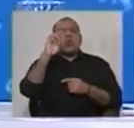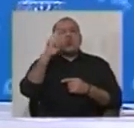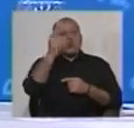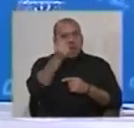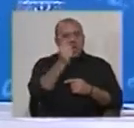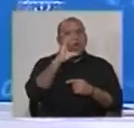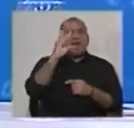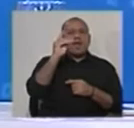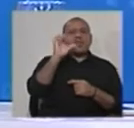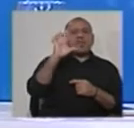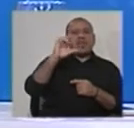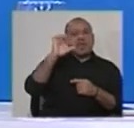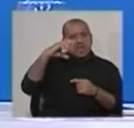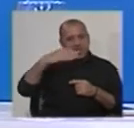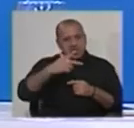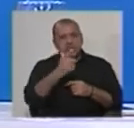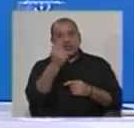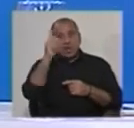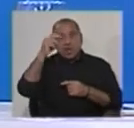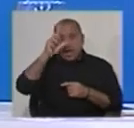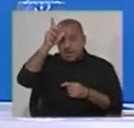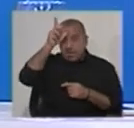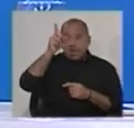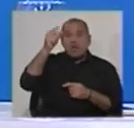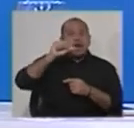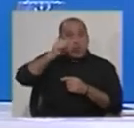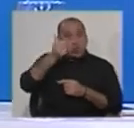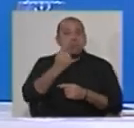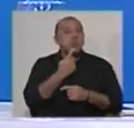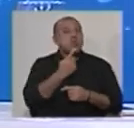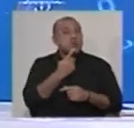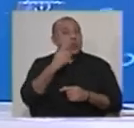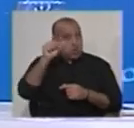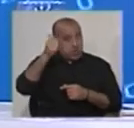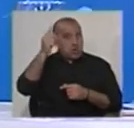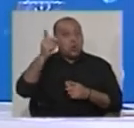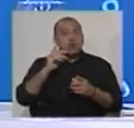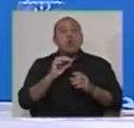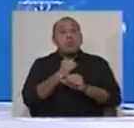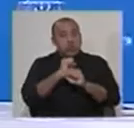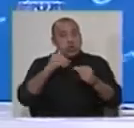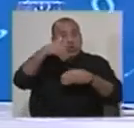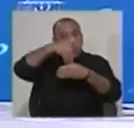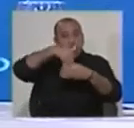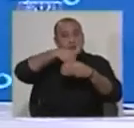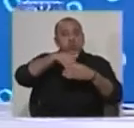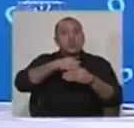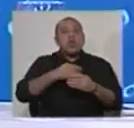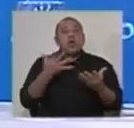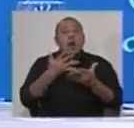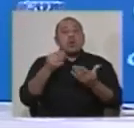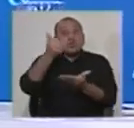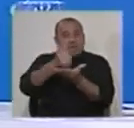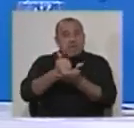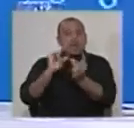especialmente en alemania después de muchos años llegan al parlamento alemán esto va a ser en este mismo